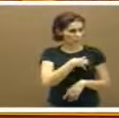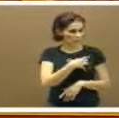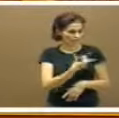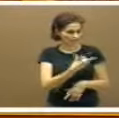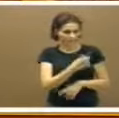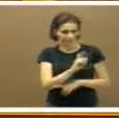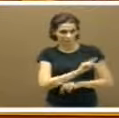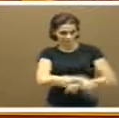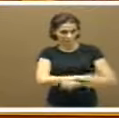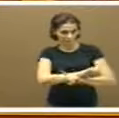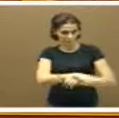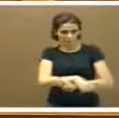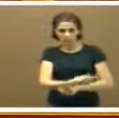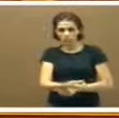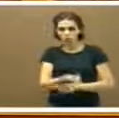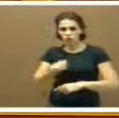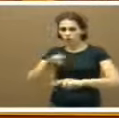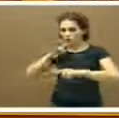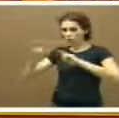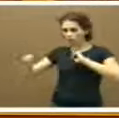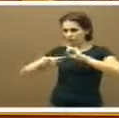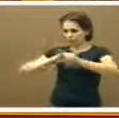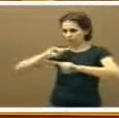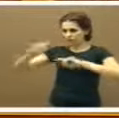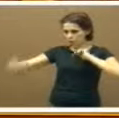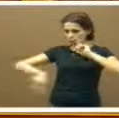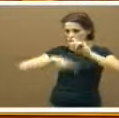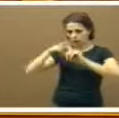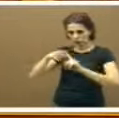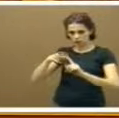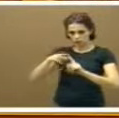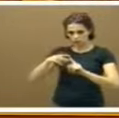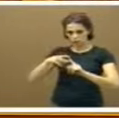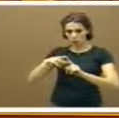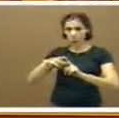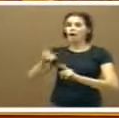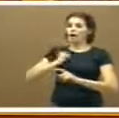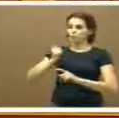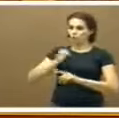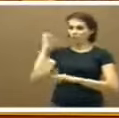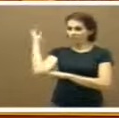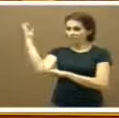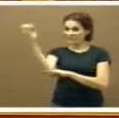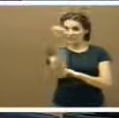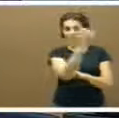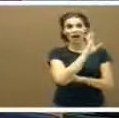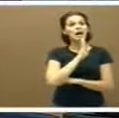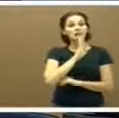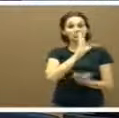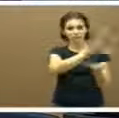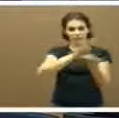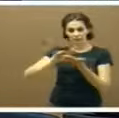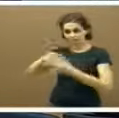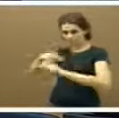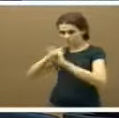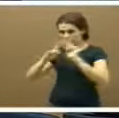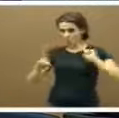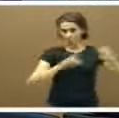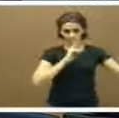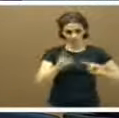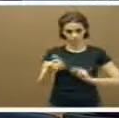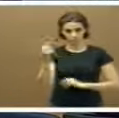contesto algunas cuestiones que me sirven, además, para contestar las anteriores intervenciones. Yo comprendo,